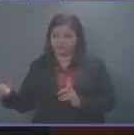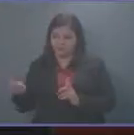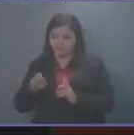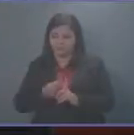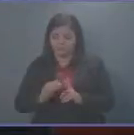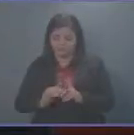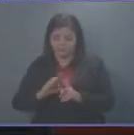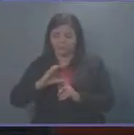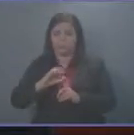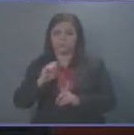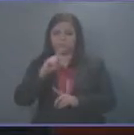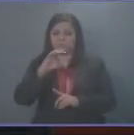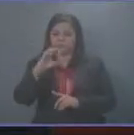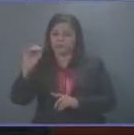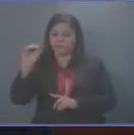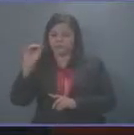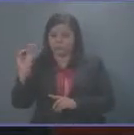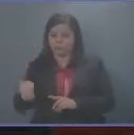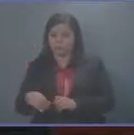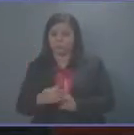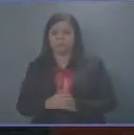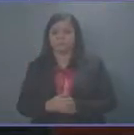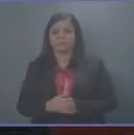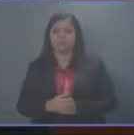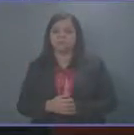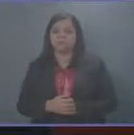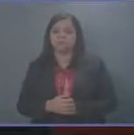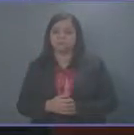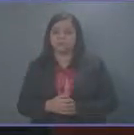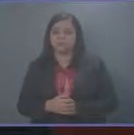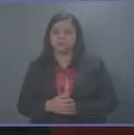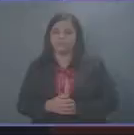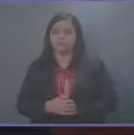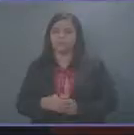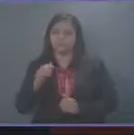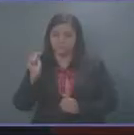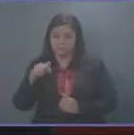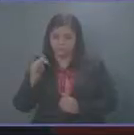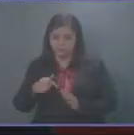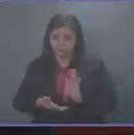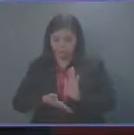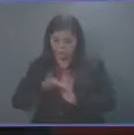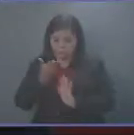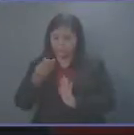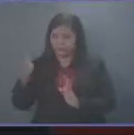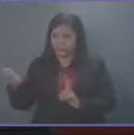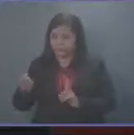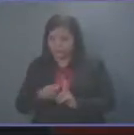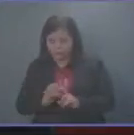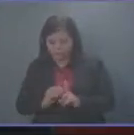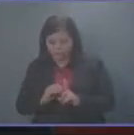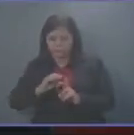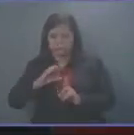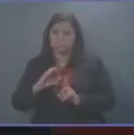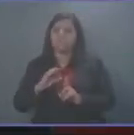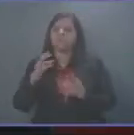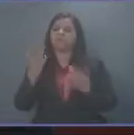un 100% con relación a su inversión inicial. Este incremento en la inversión deberá